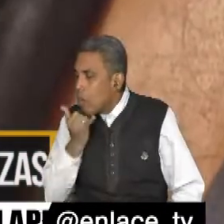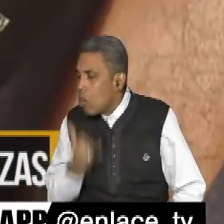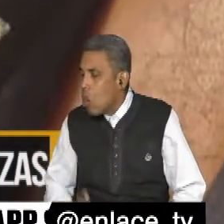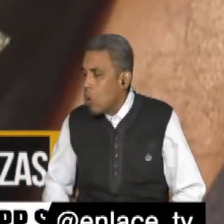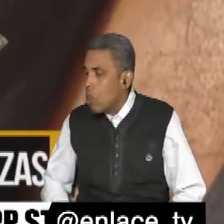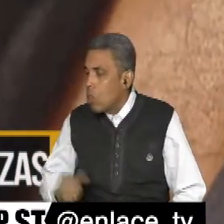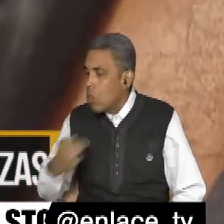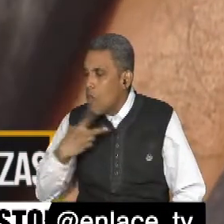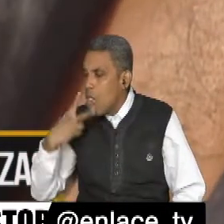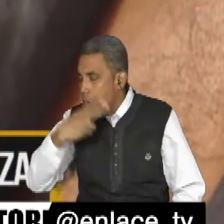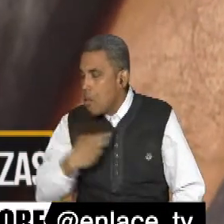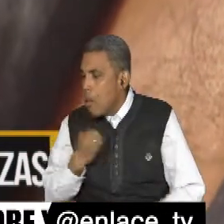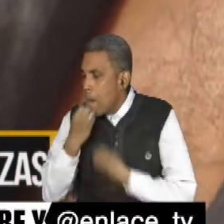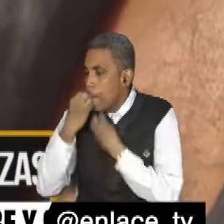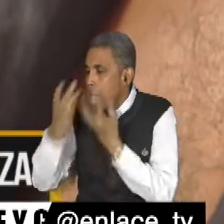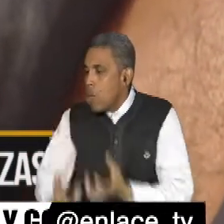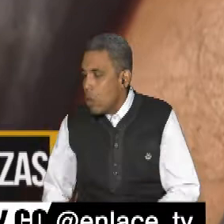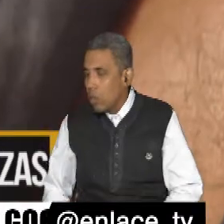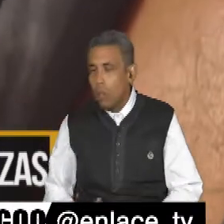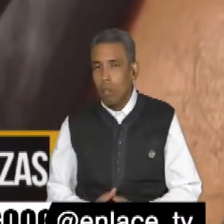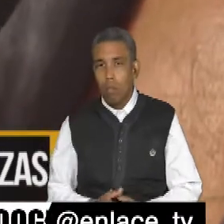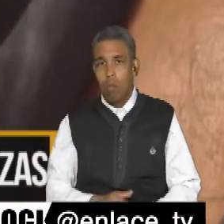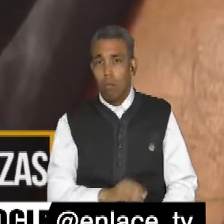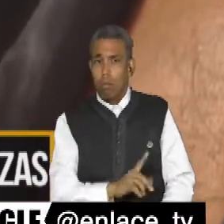tenía? Eso quedó todo botado.